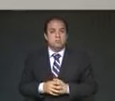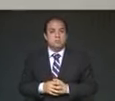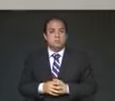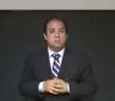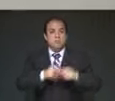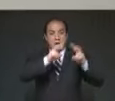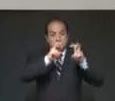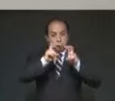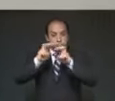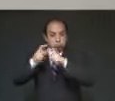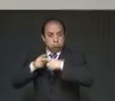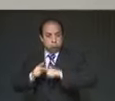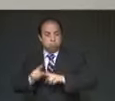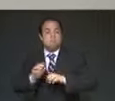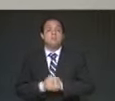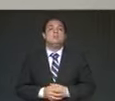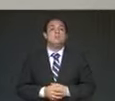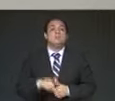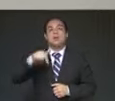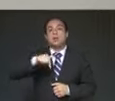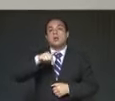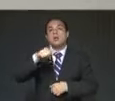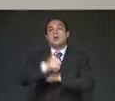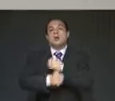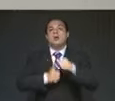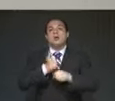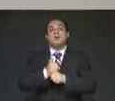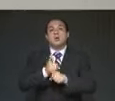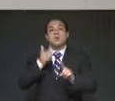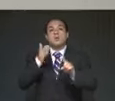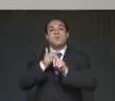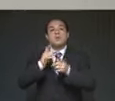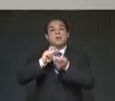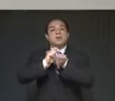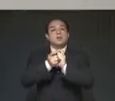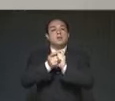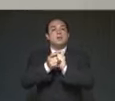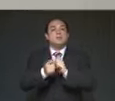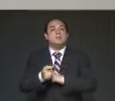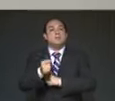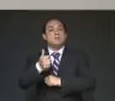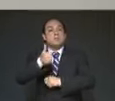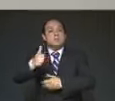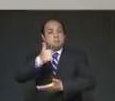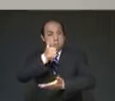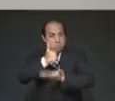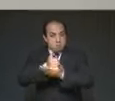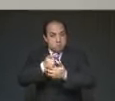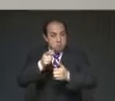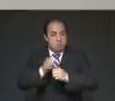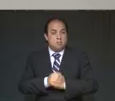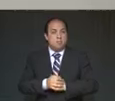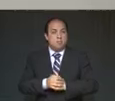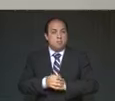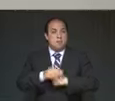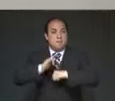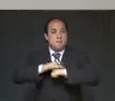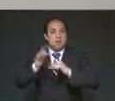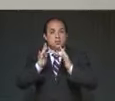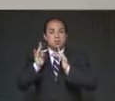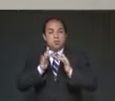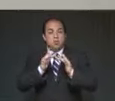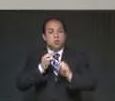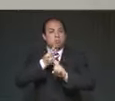temas. Este mismo año queremos convertirnos en la ciudad número uno con más conexiones a